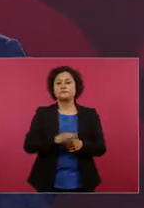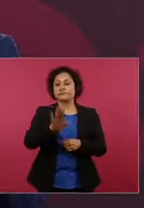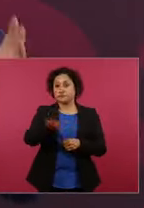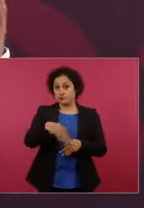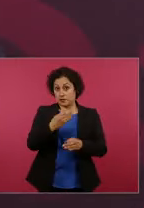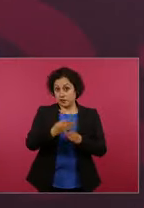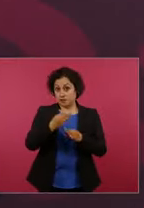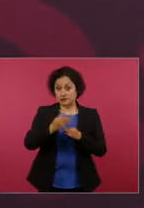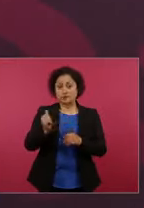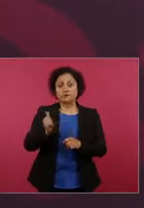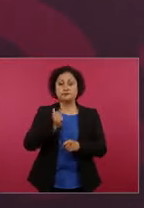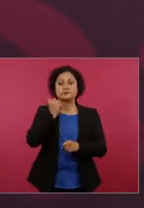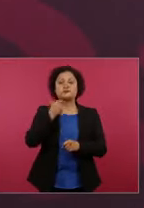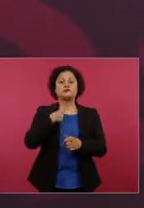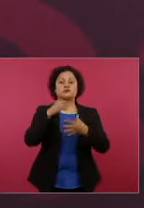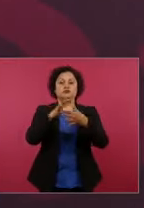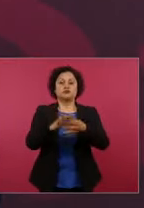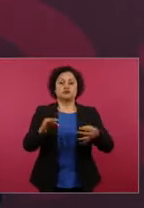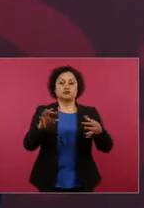tenemos